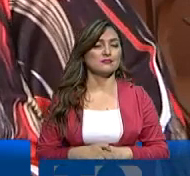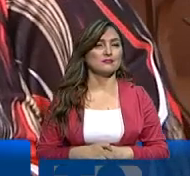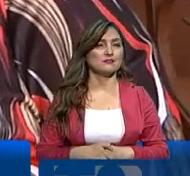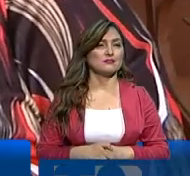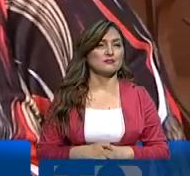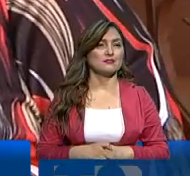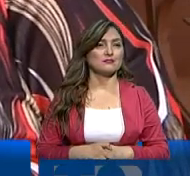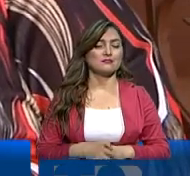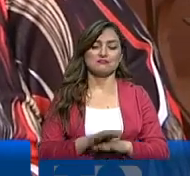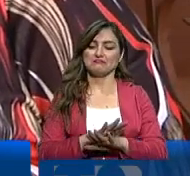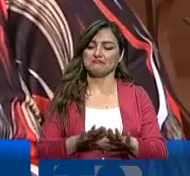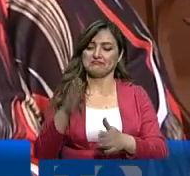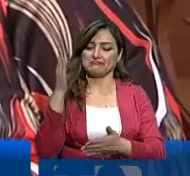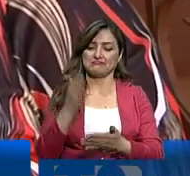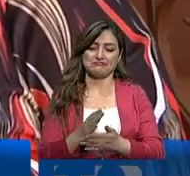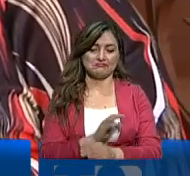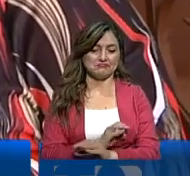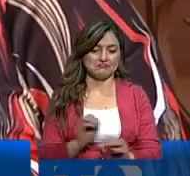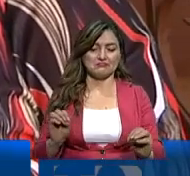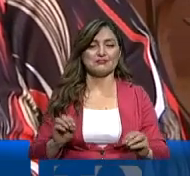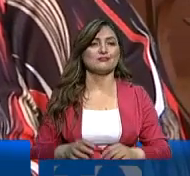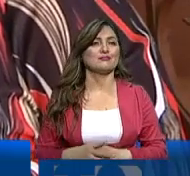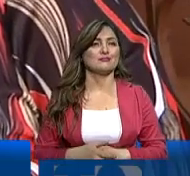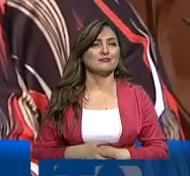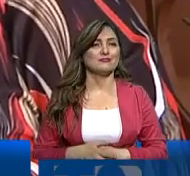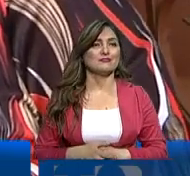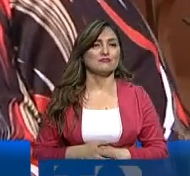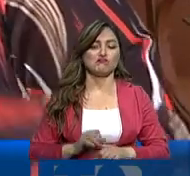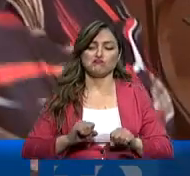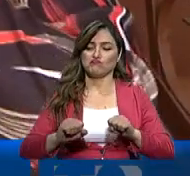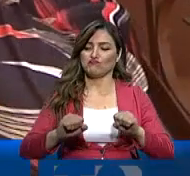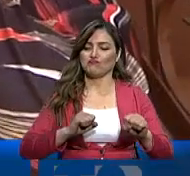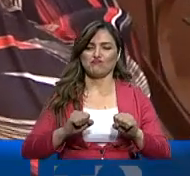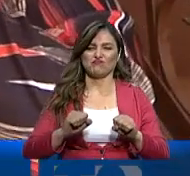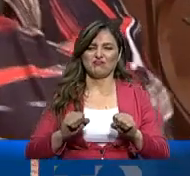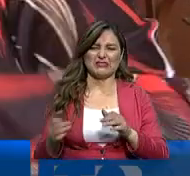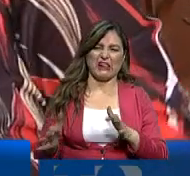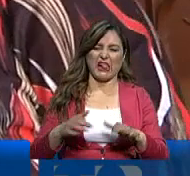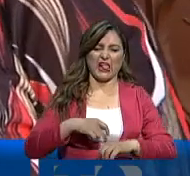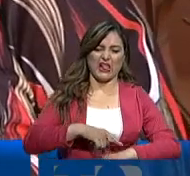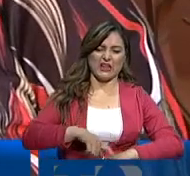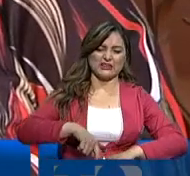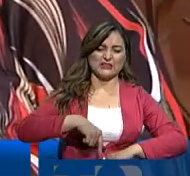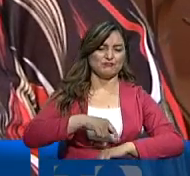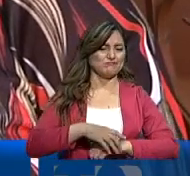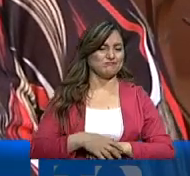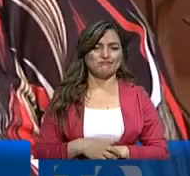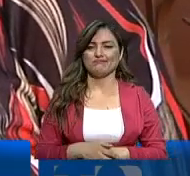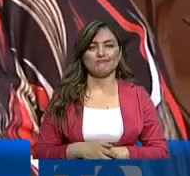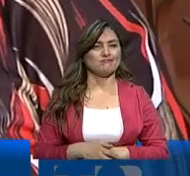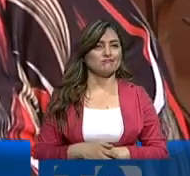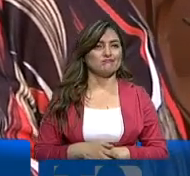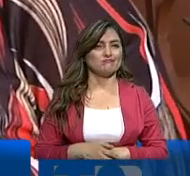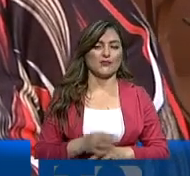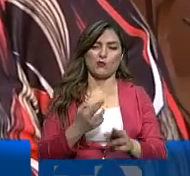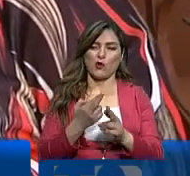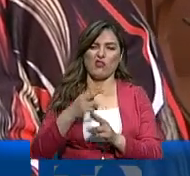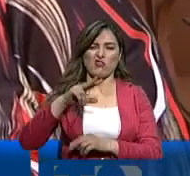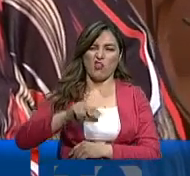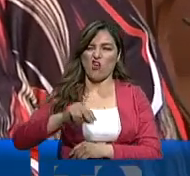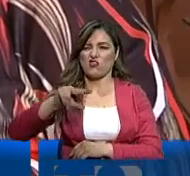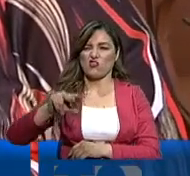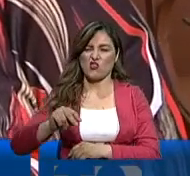hasta aquí no más no más trámites no más burocracia no más respuestas negativas